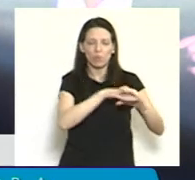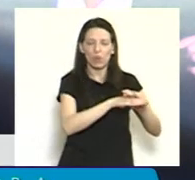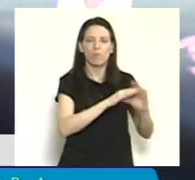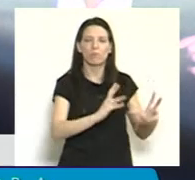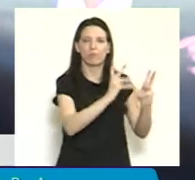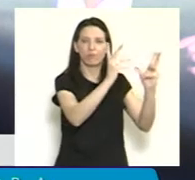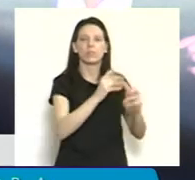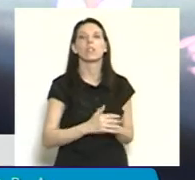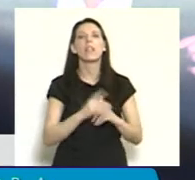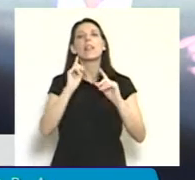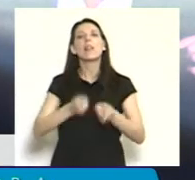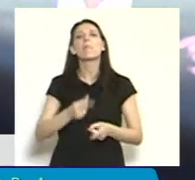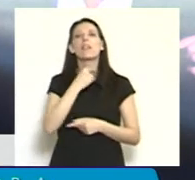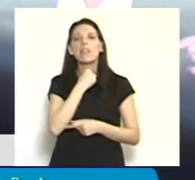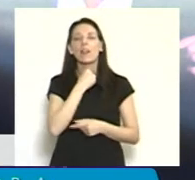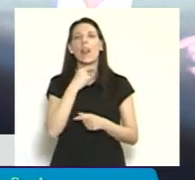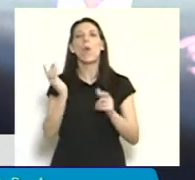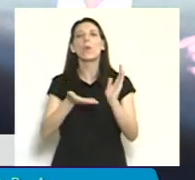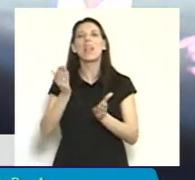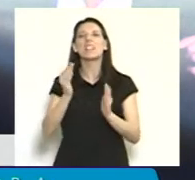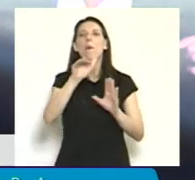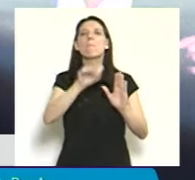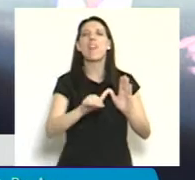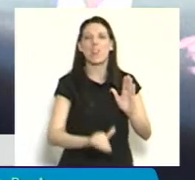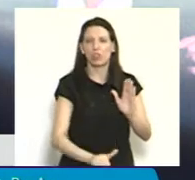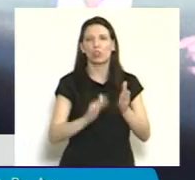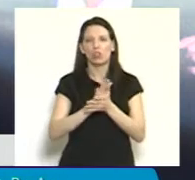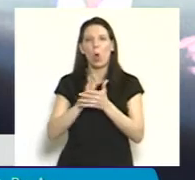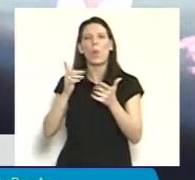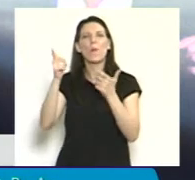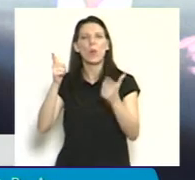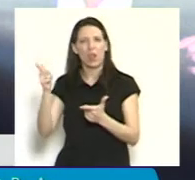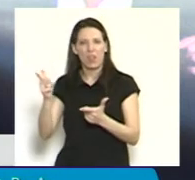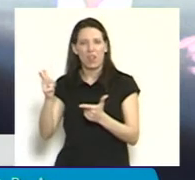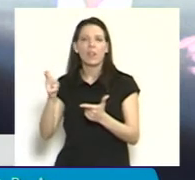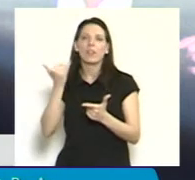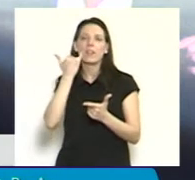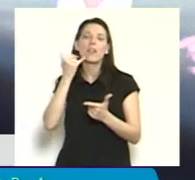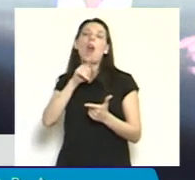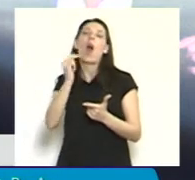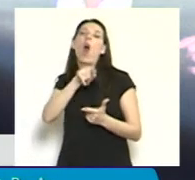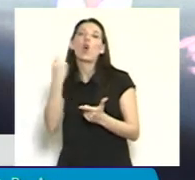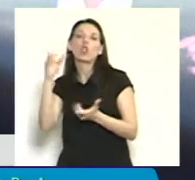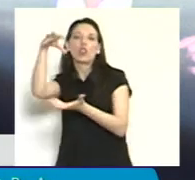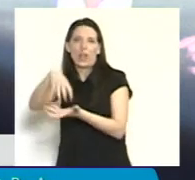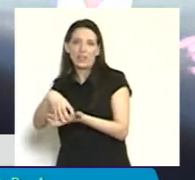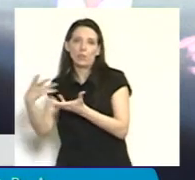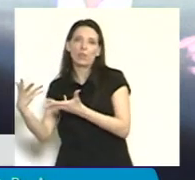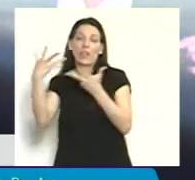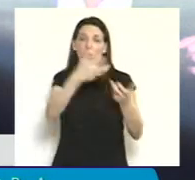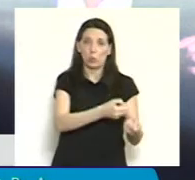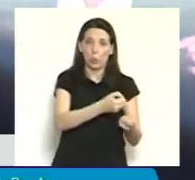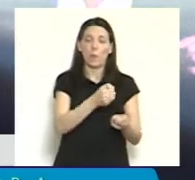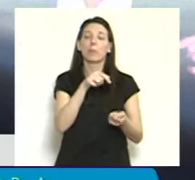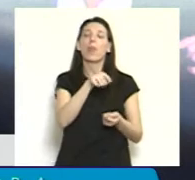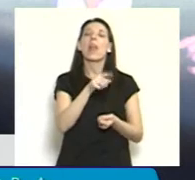que propenden a la disminución de la violencia con armas de fuego conjuntamente con otros organismos y colaborar en la